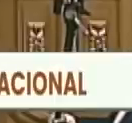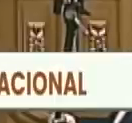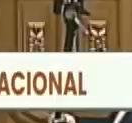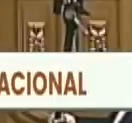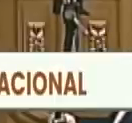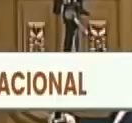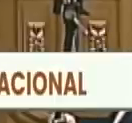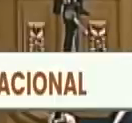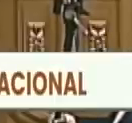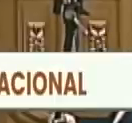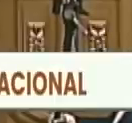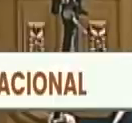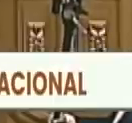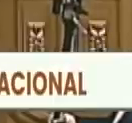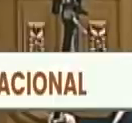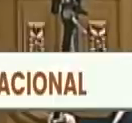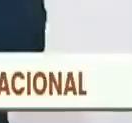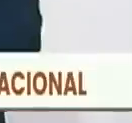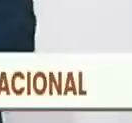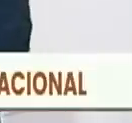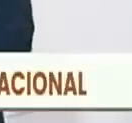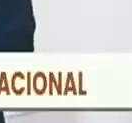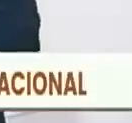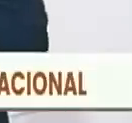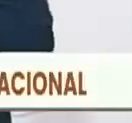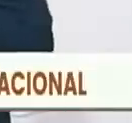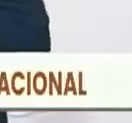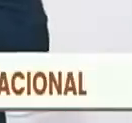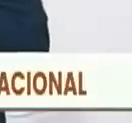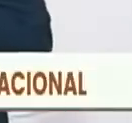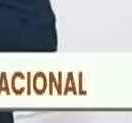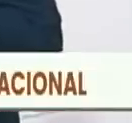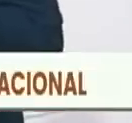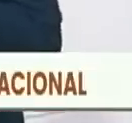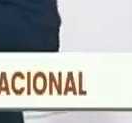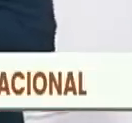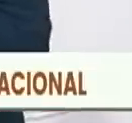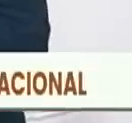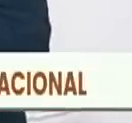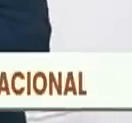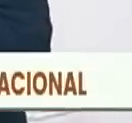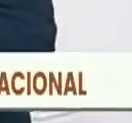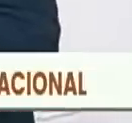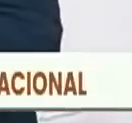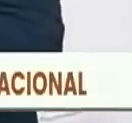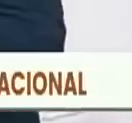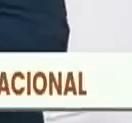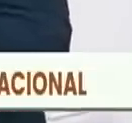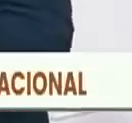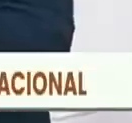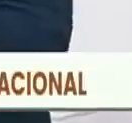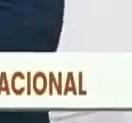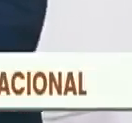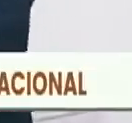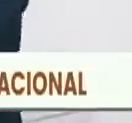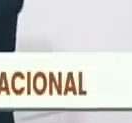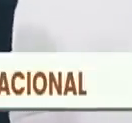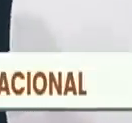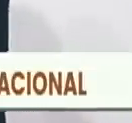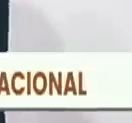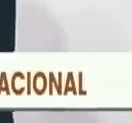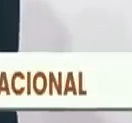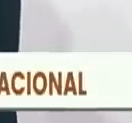Los civilistas europeos, la Unión Europea prohibió que ese pago se hiciera a COVAX, a un mecanismo de la